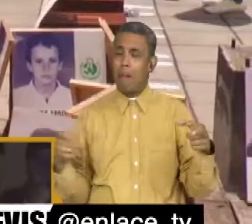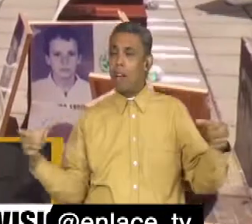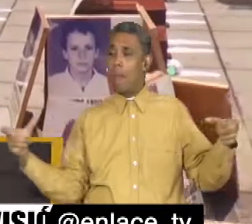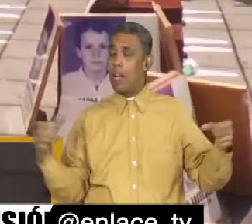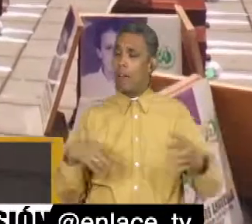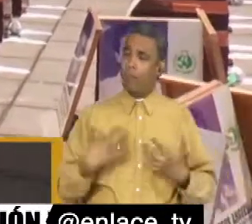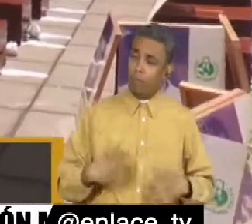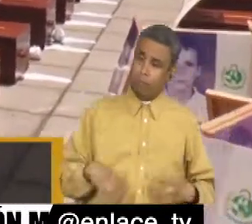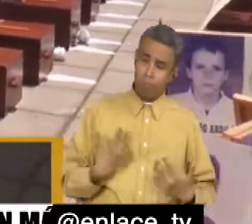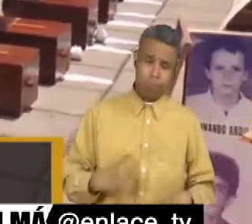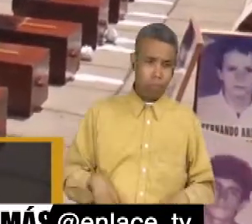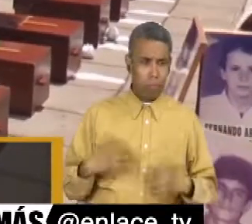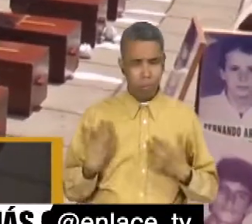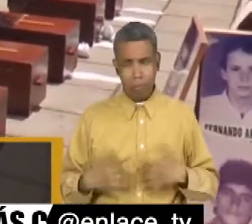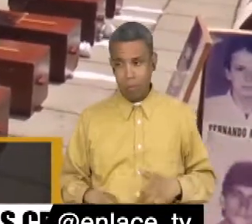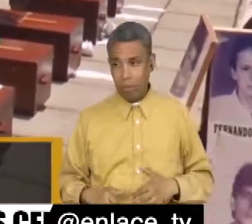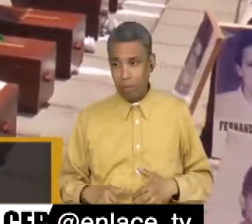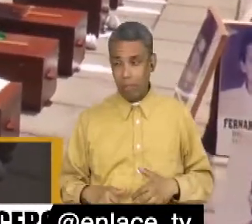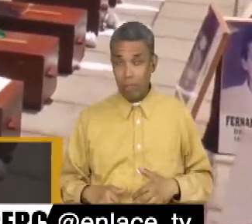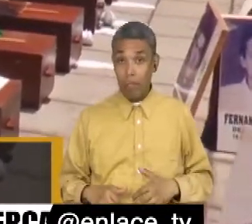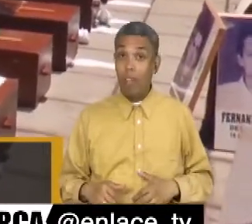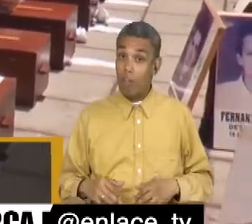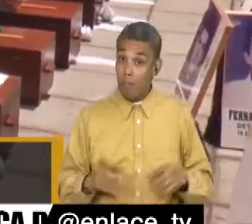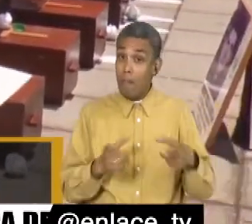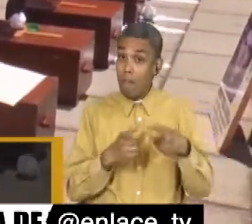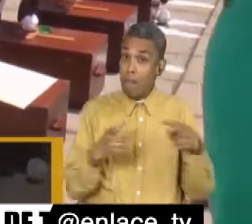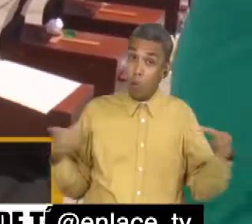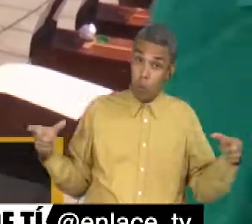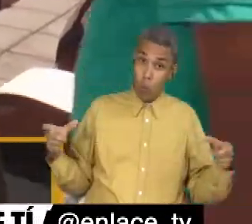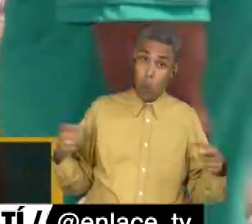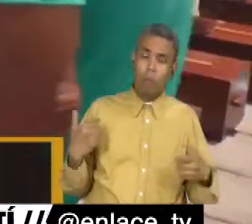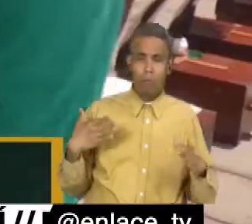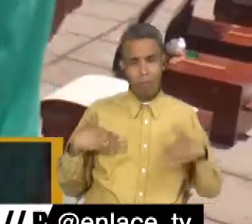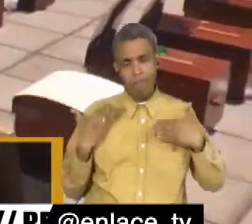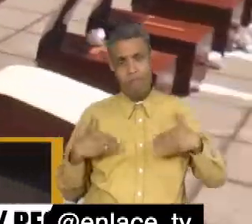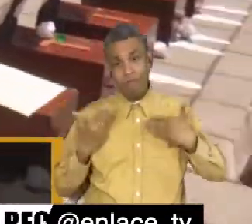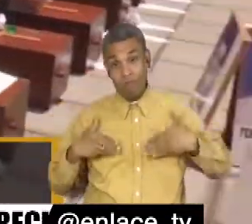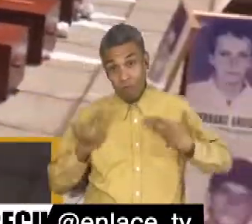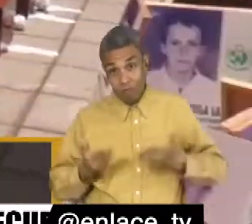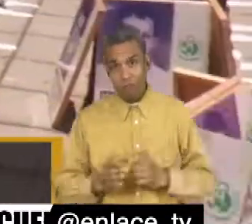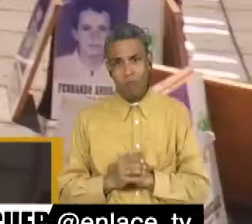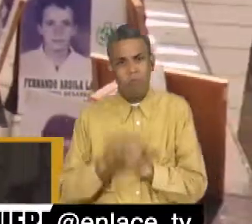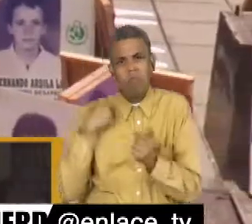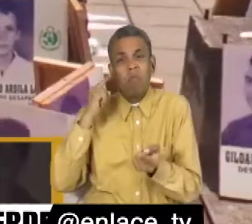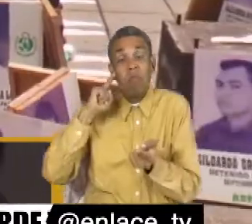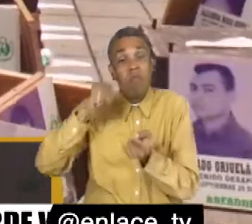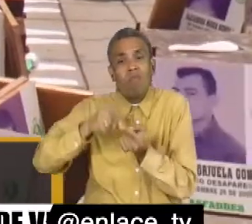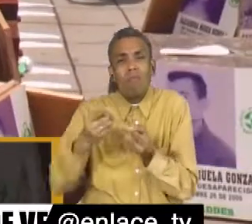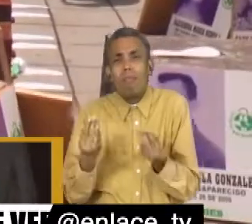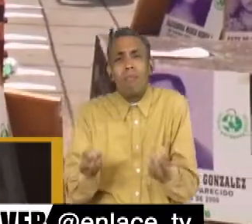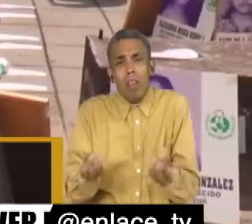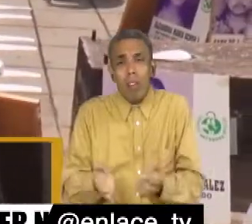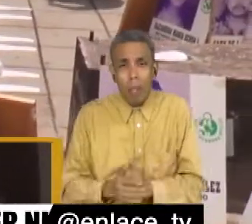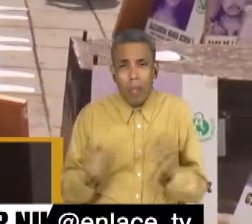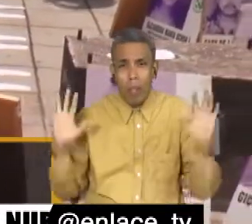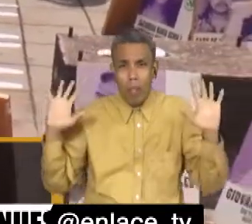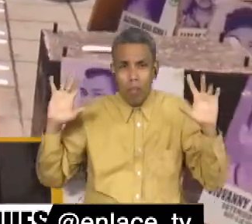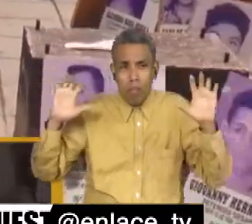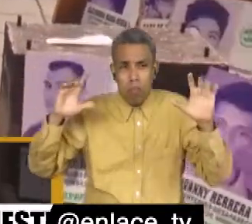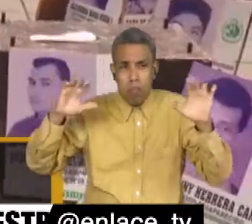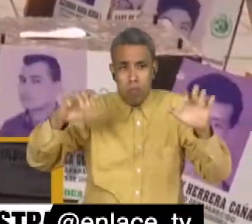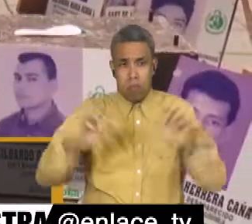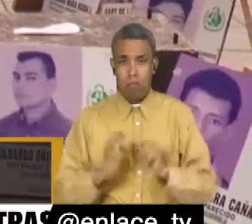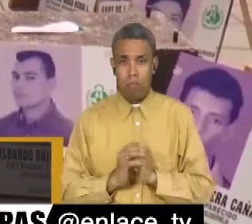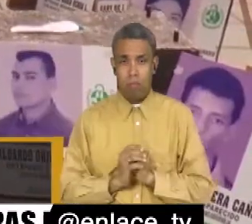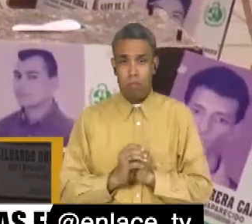las expectativas y es que el objetivo de este evento, primeramente que todo, es no dejar